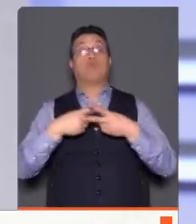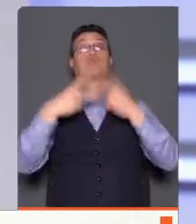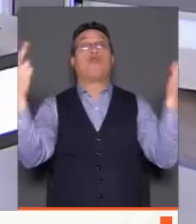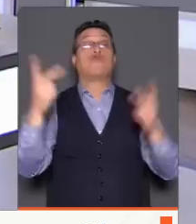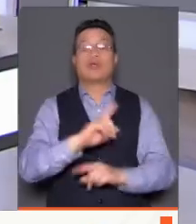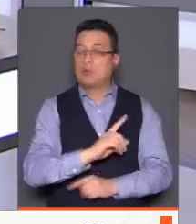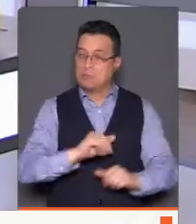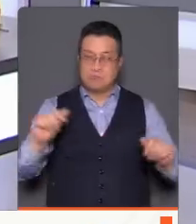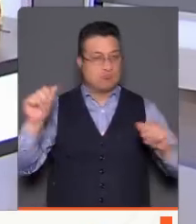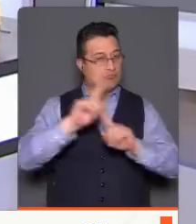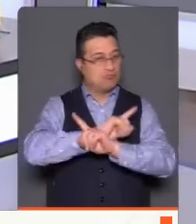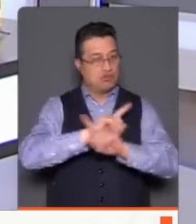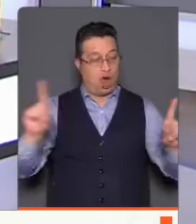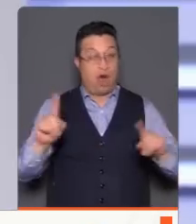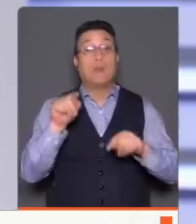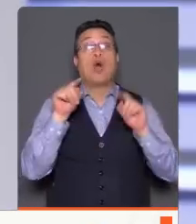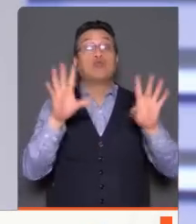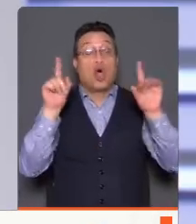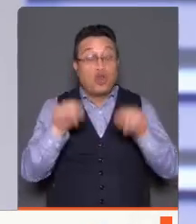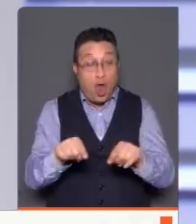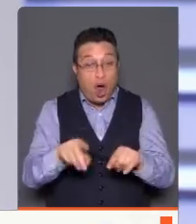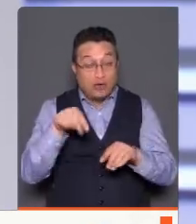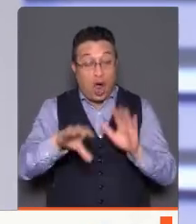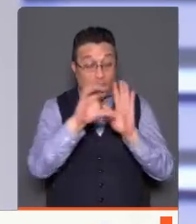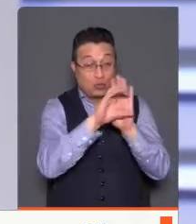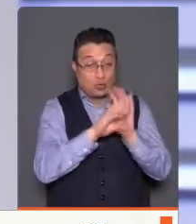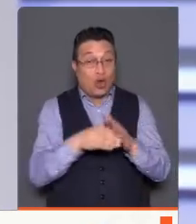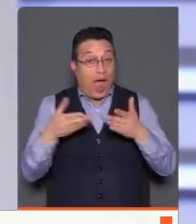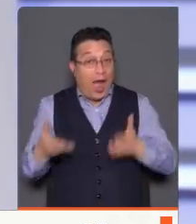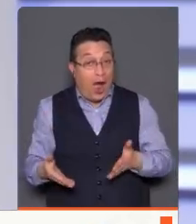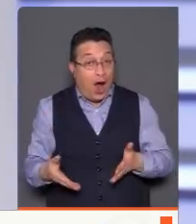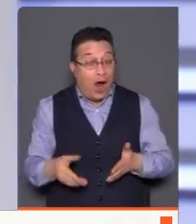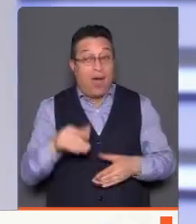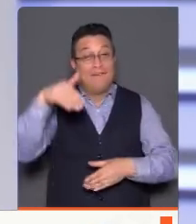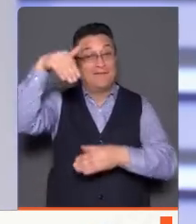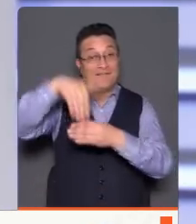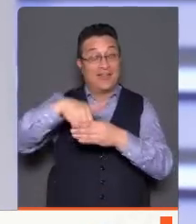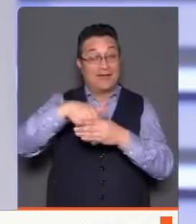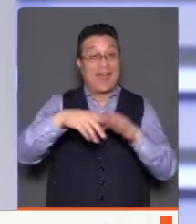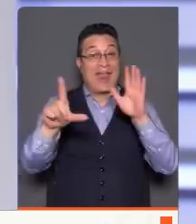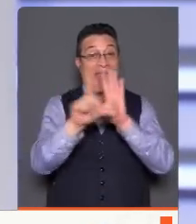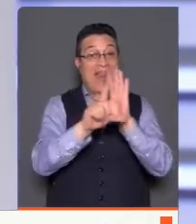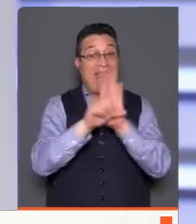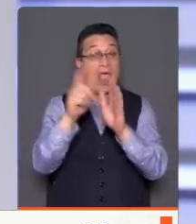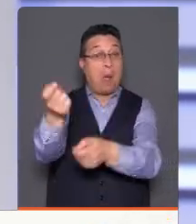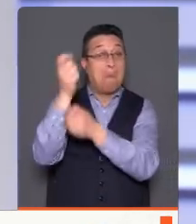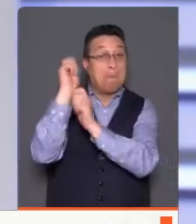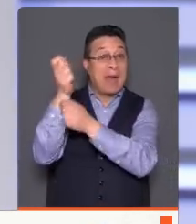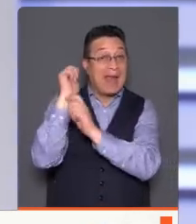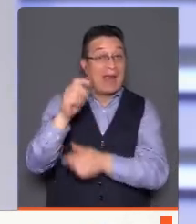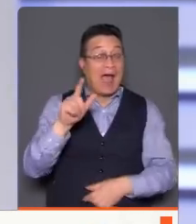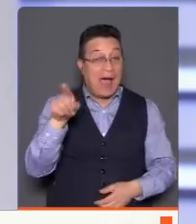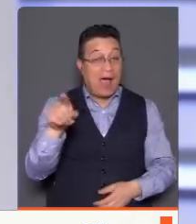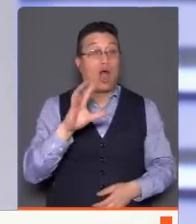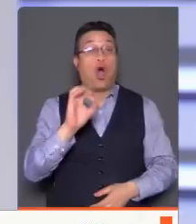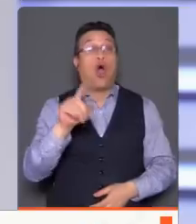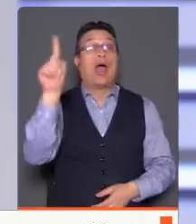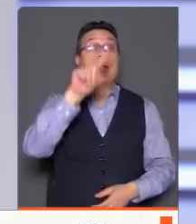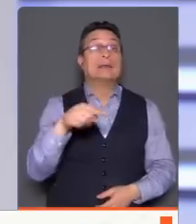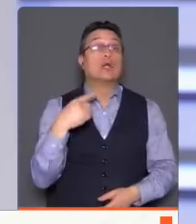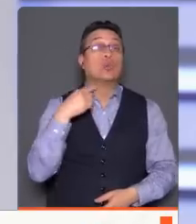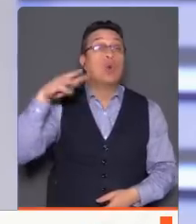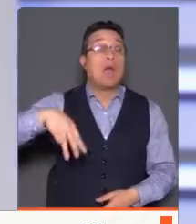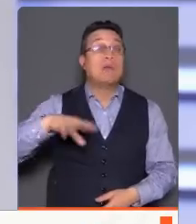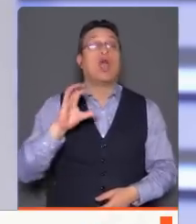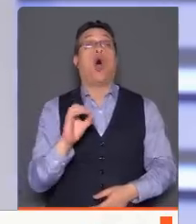bien. Si esto hubiese ocurrido con la Constitución vigente, los que votaron la ley corrupta de pesca, o el caso Soquimich, o el caso